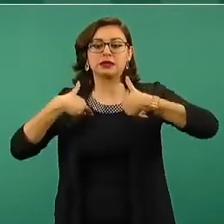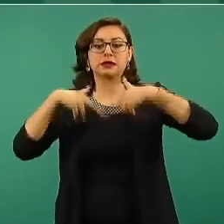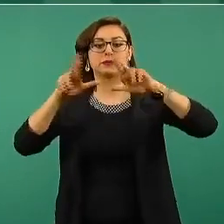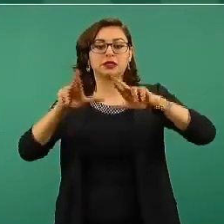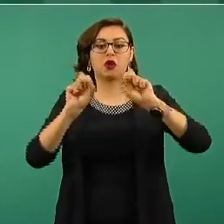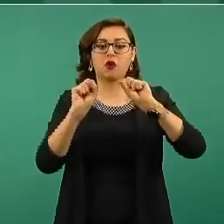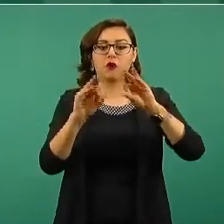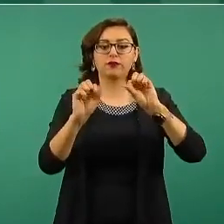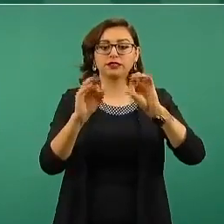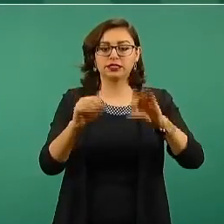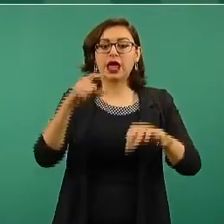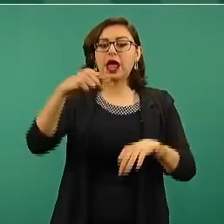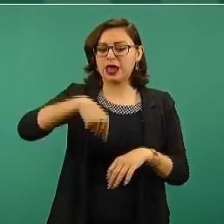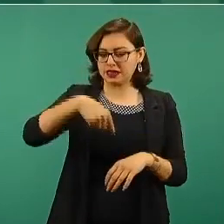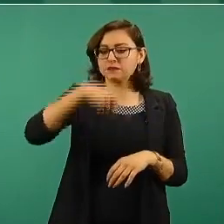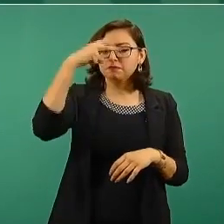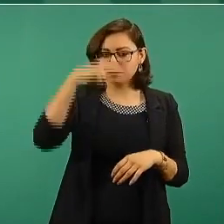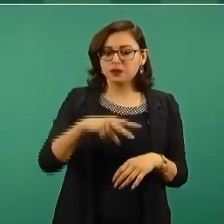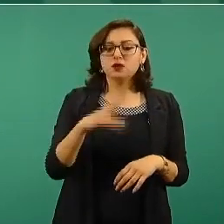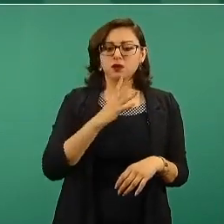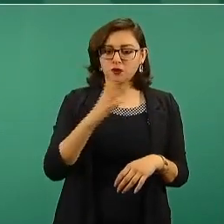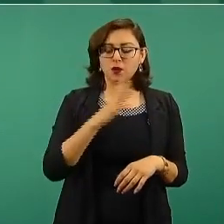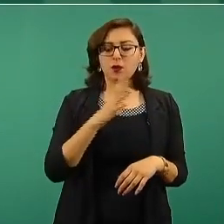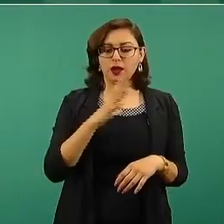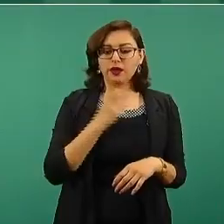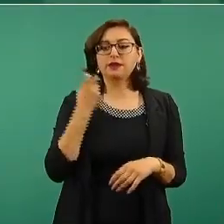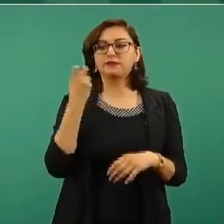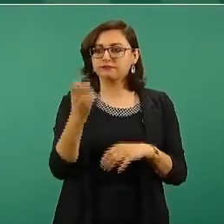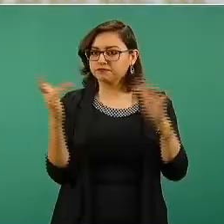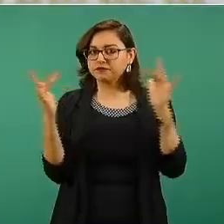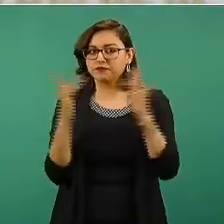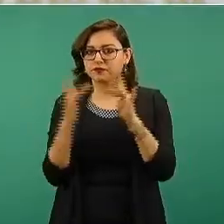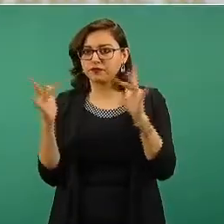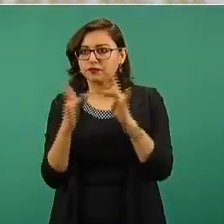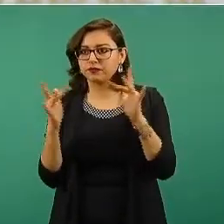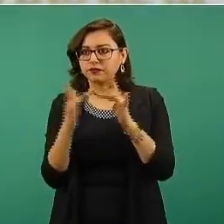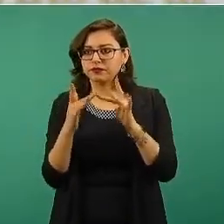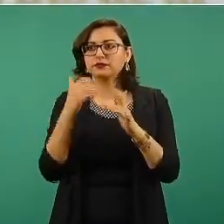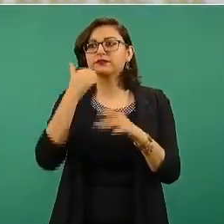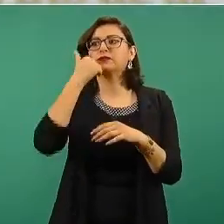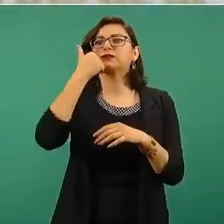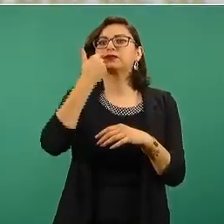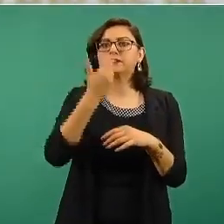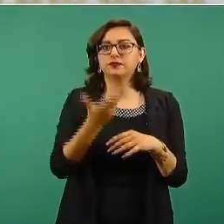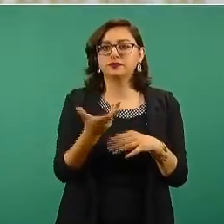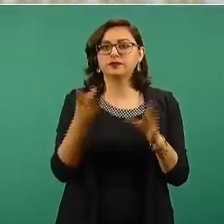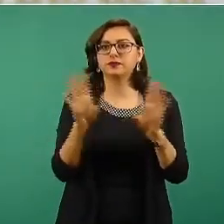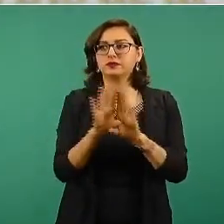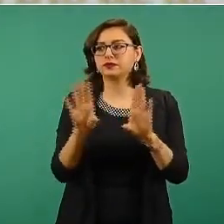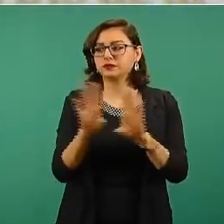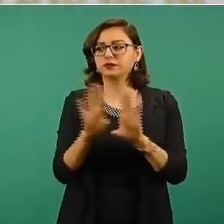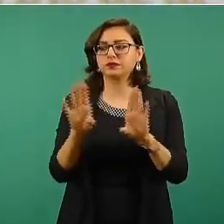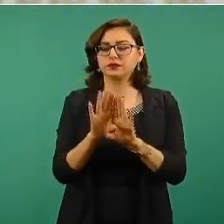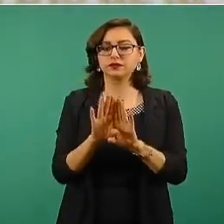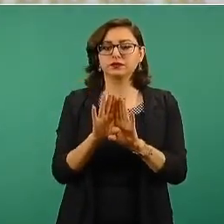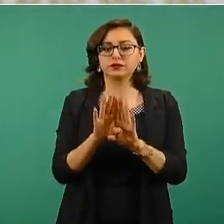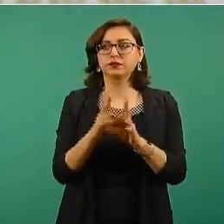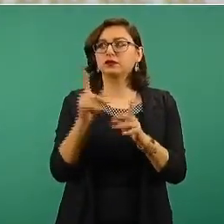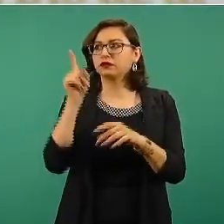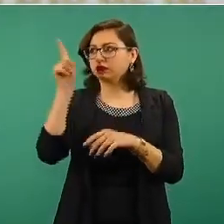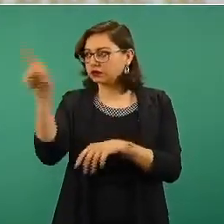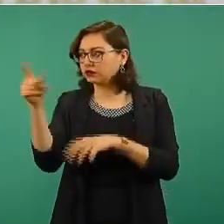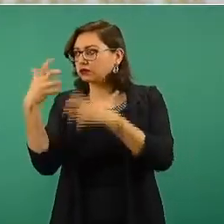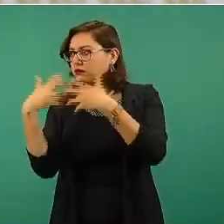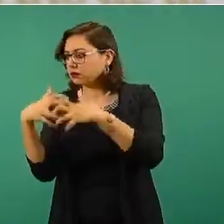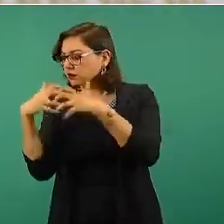clara, muy definida de varios años para acá, y queremos tener también la certeza de que esto está sucediendo allá en sus